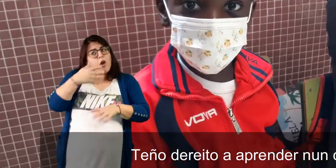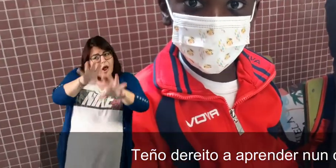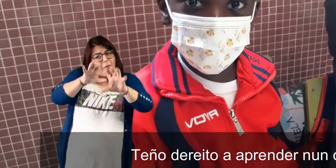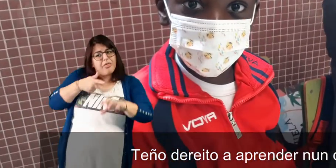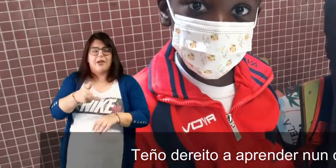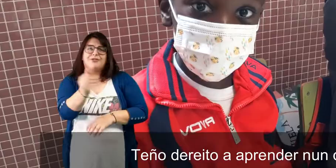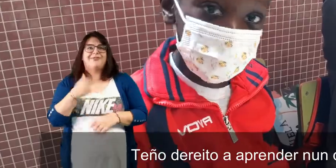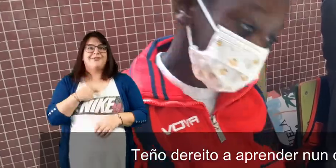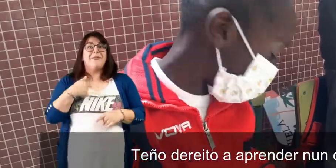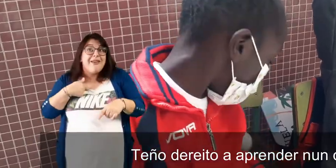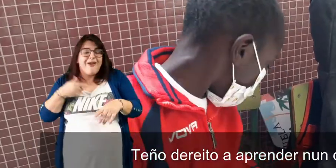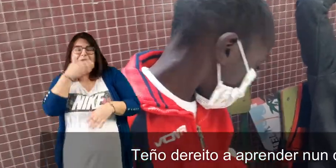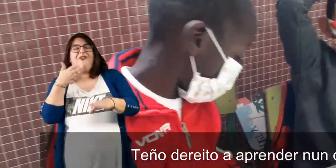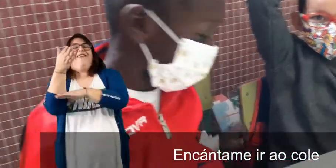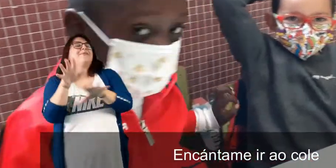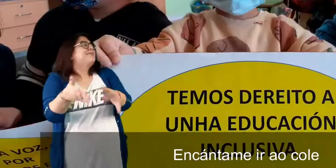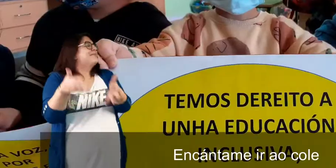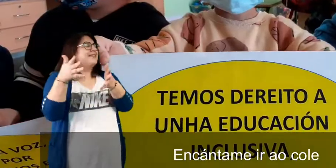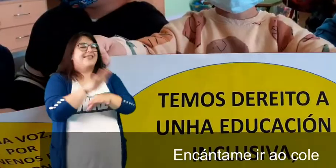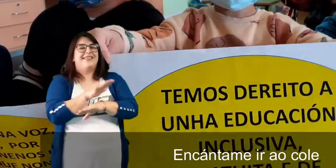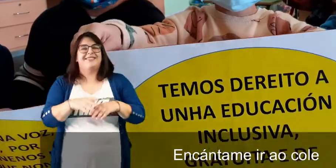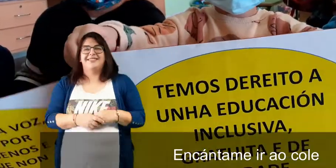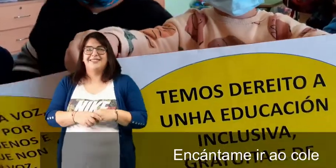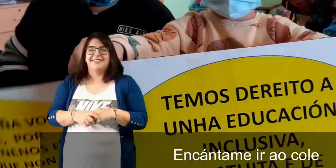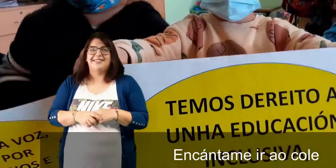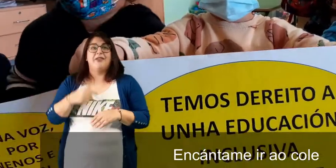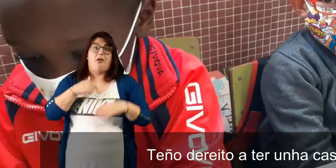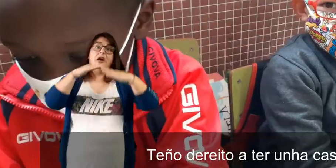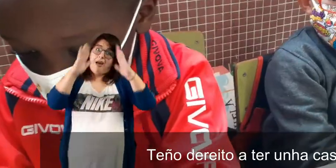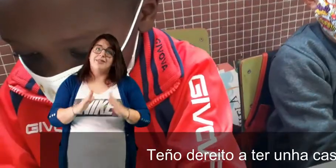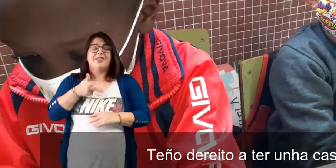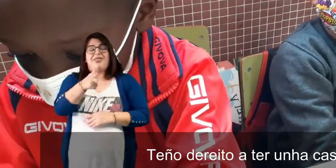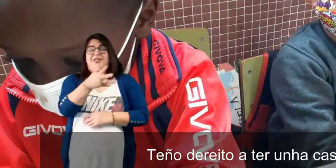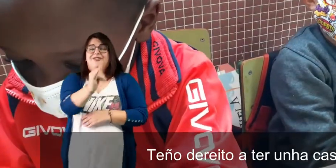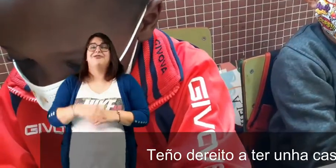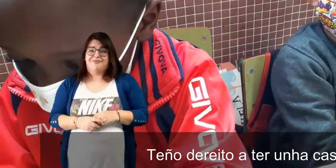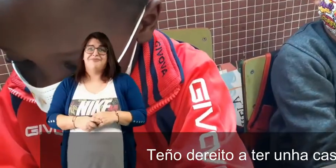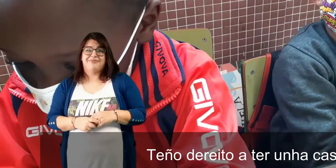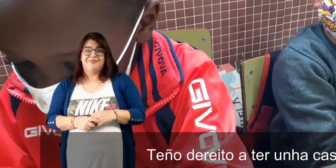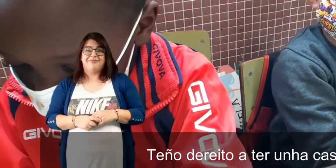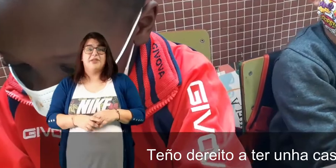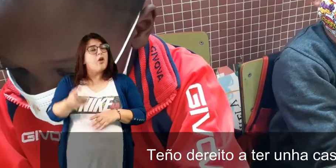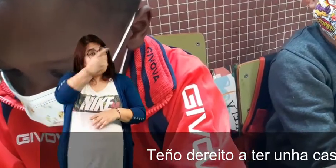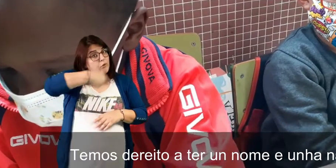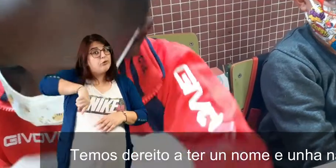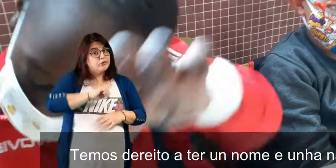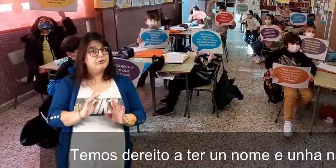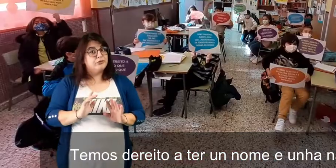a aprender en un cole. Me encanta ir al cole. Tengo derecho a tener una